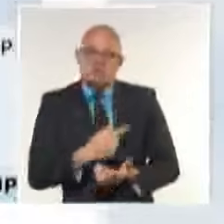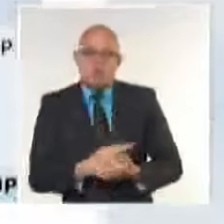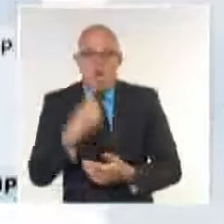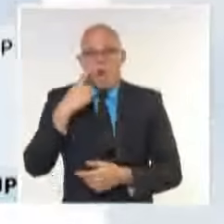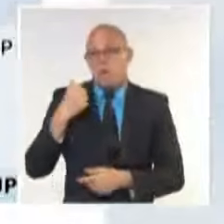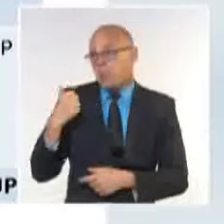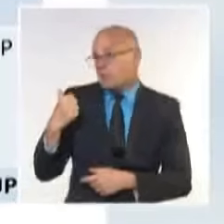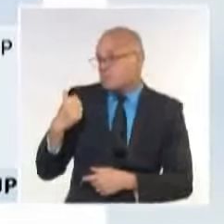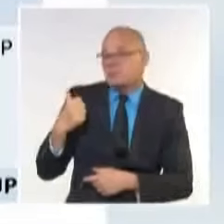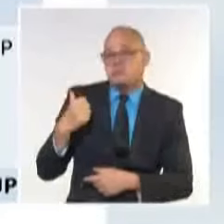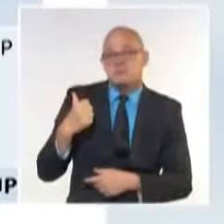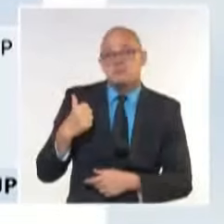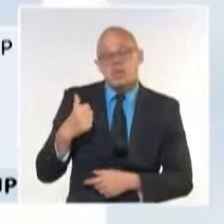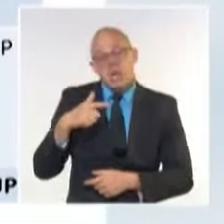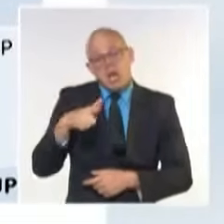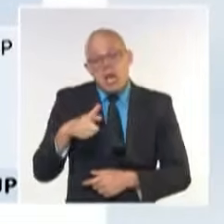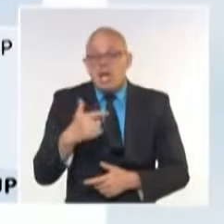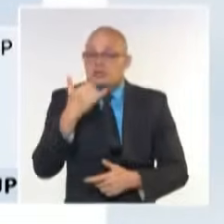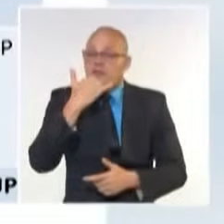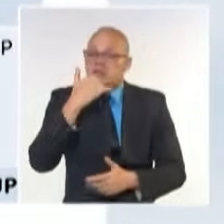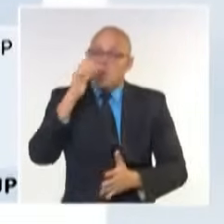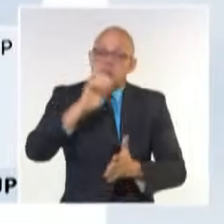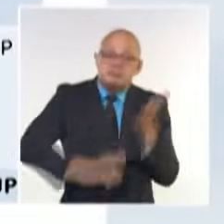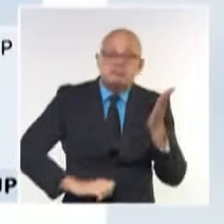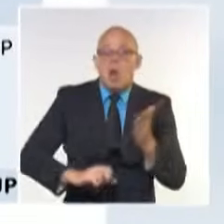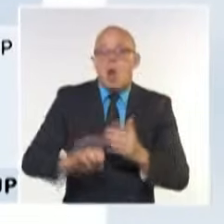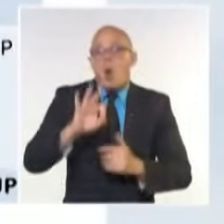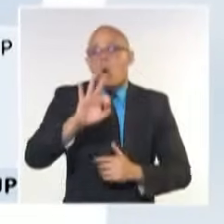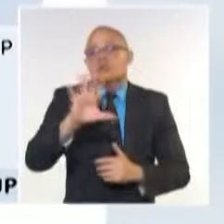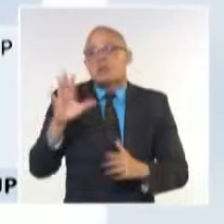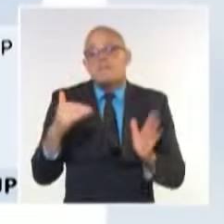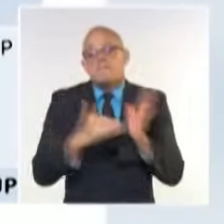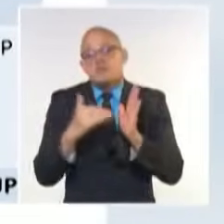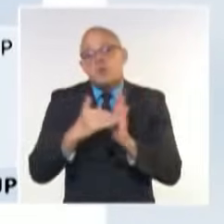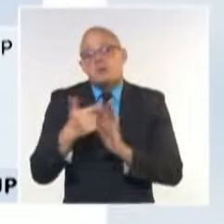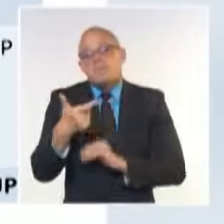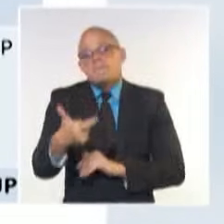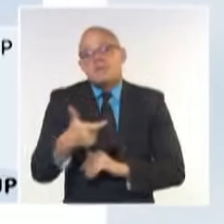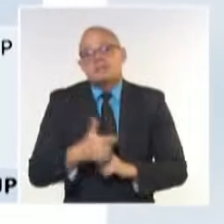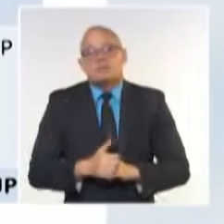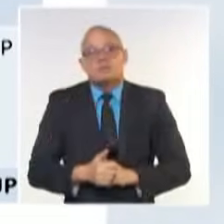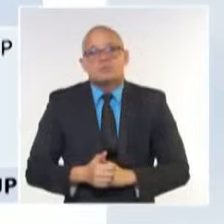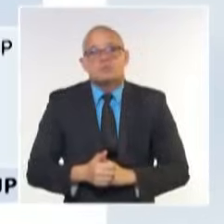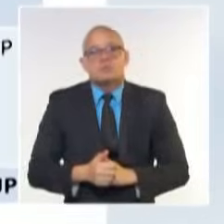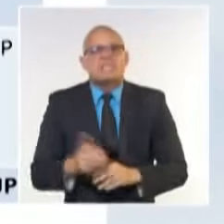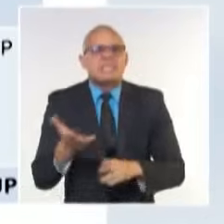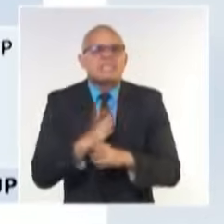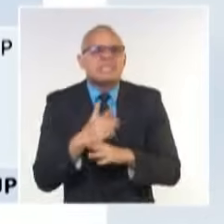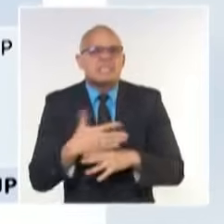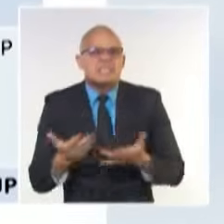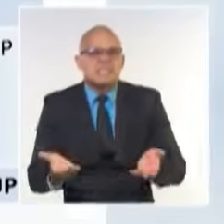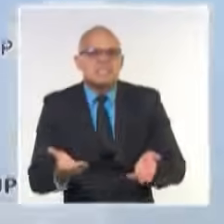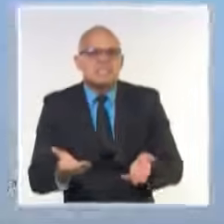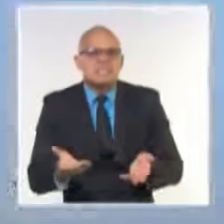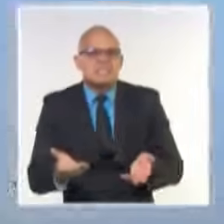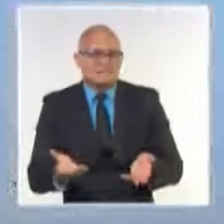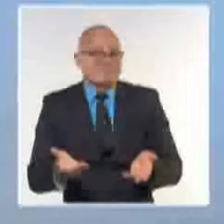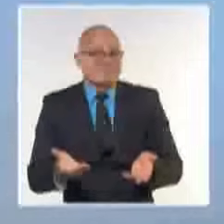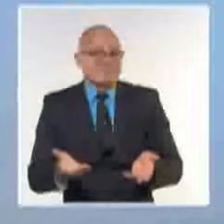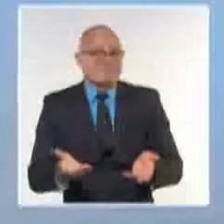afectación de 85 millones de pesos prácticamente en un tema tan sensible como la comida del pueblo en este momento. ¿Qué usted tiene que decir,